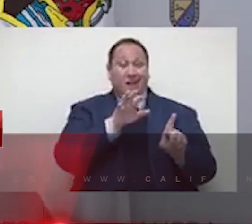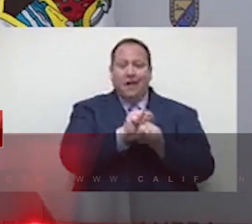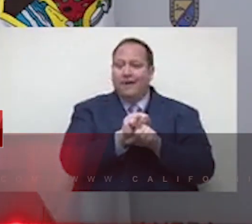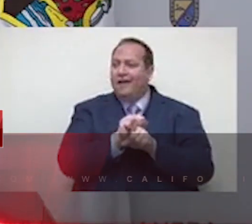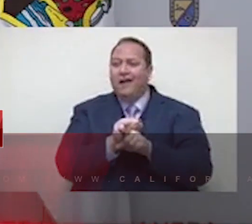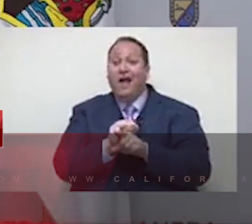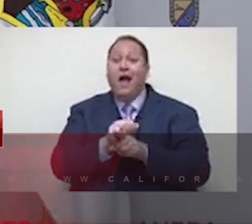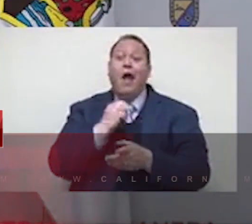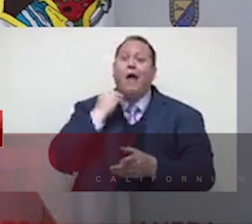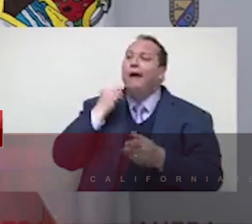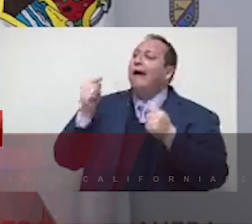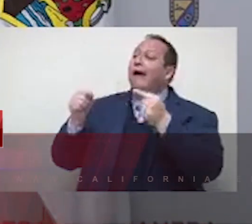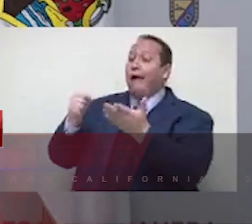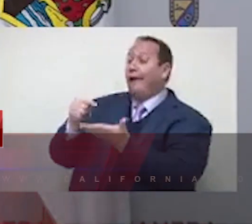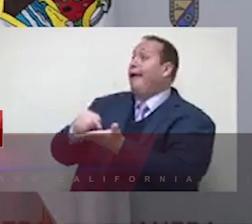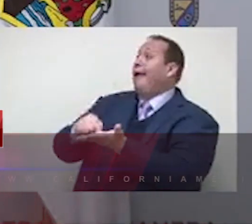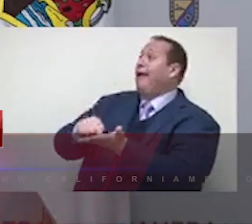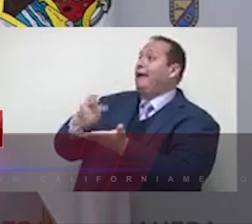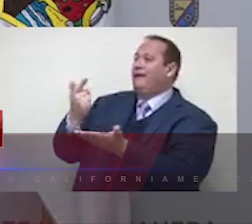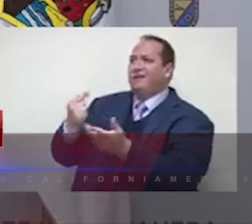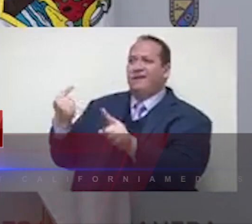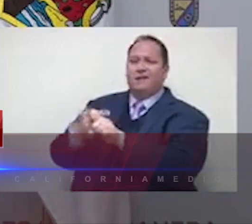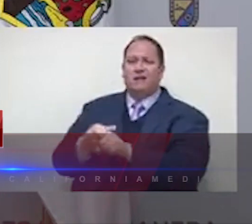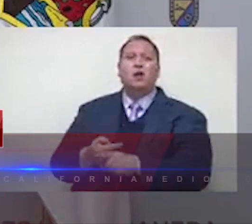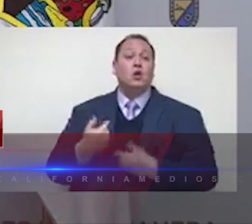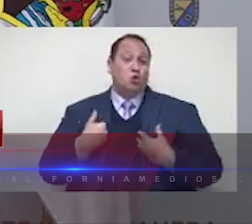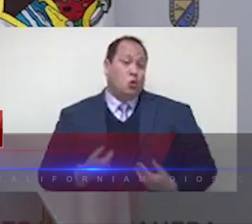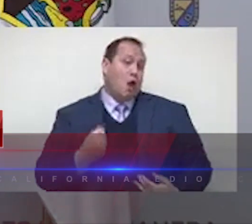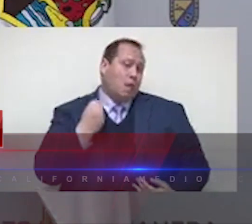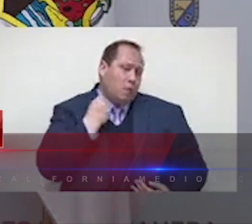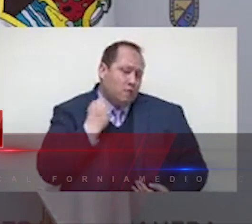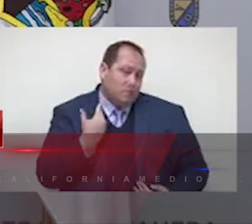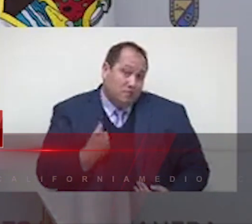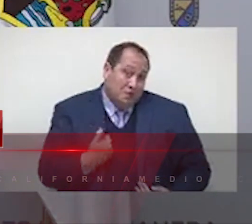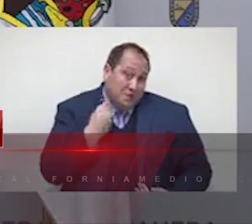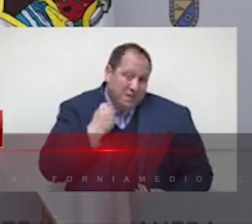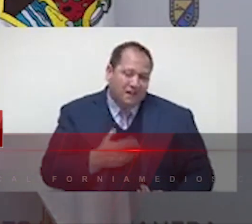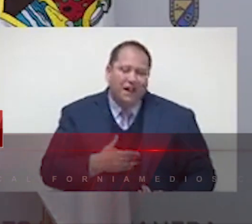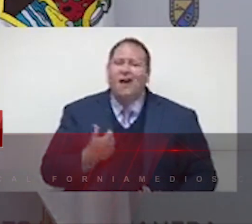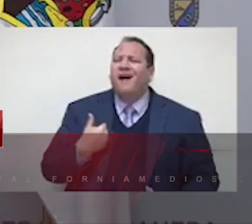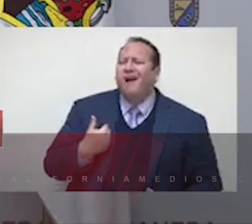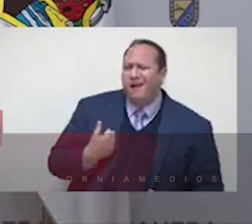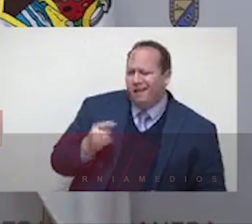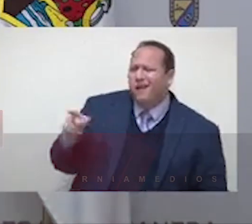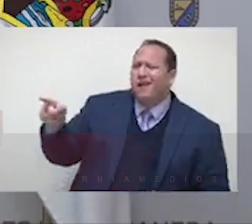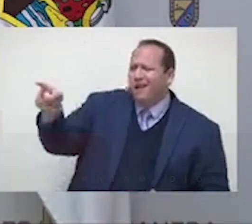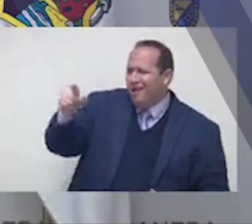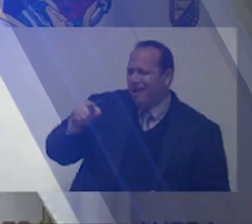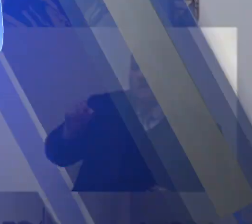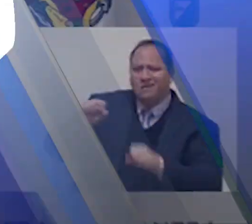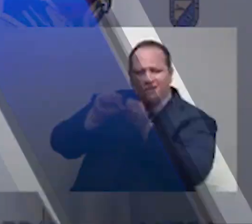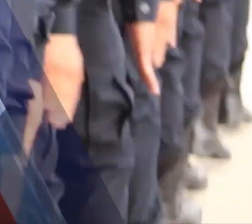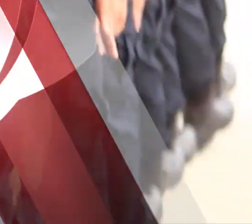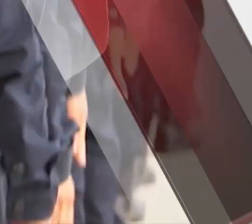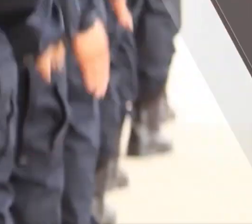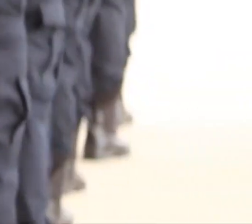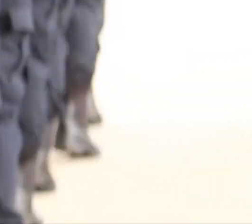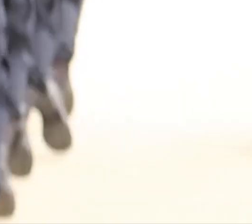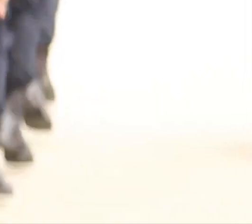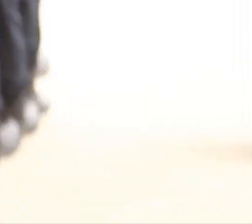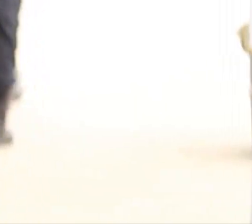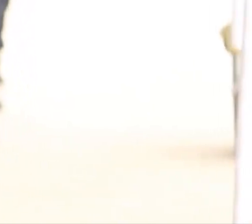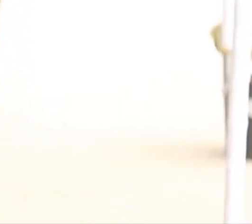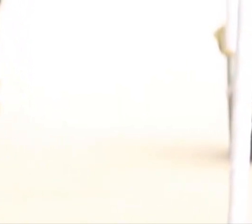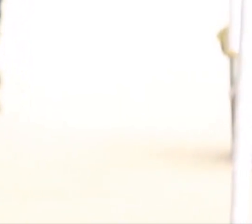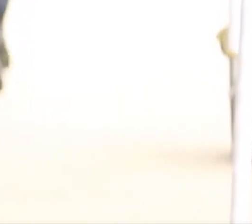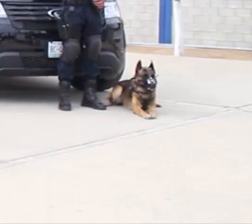situaciones jurídicas y legalo ires miren yo soy abogada entiendo muy bien el sistema de Justicia penal finalmente la